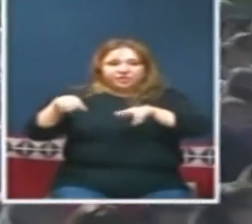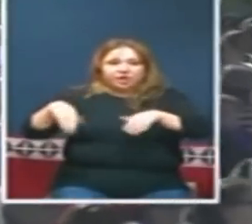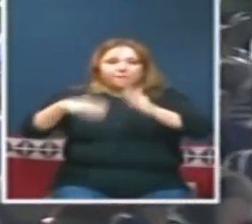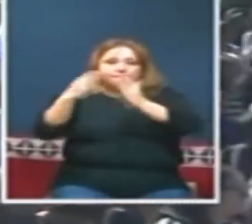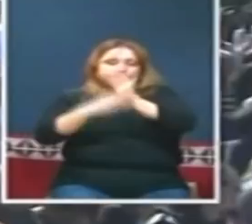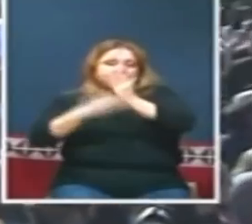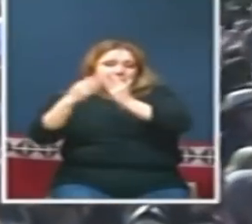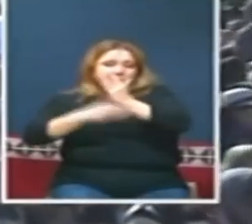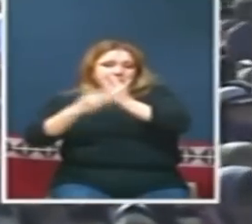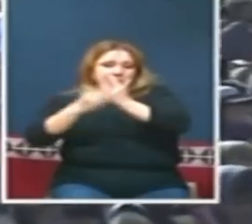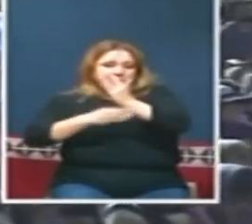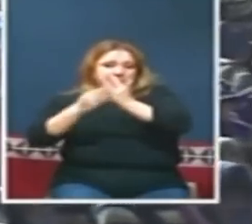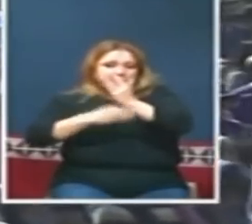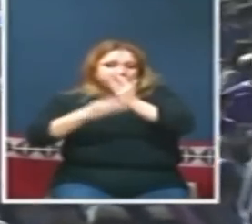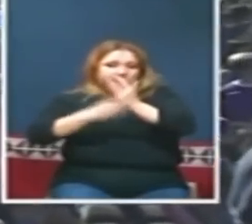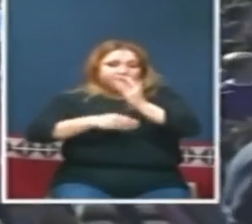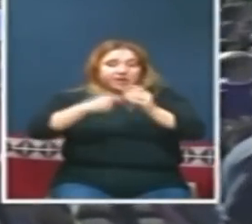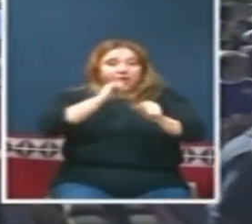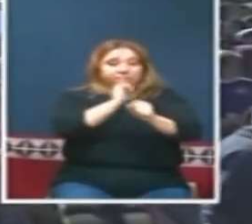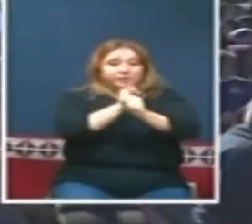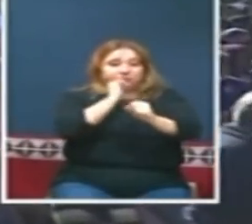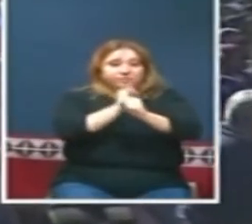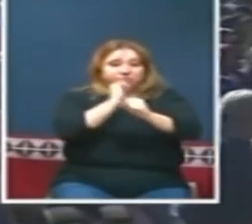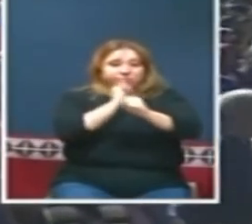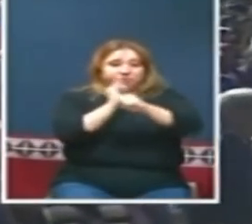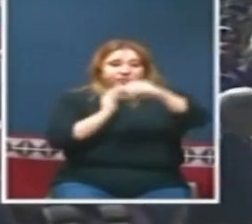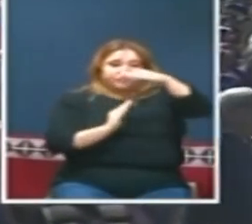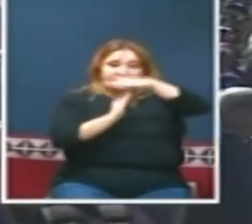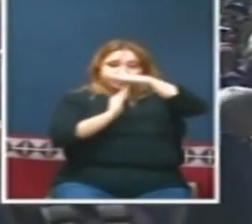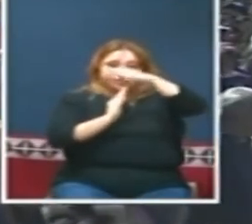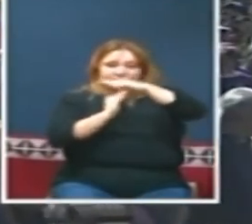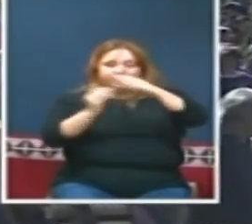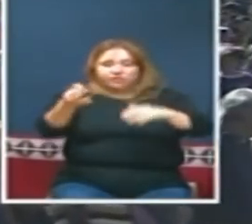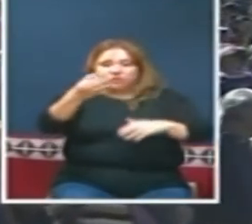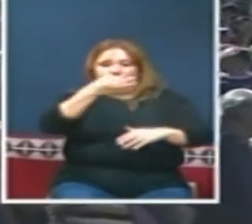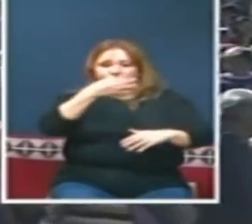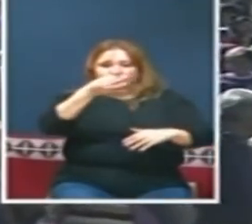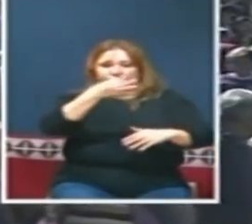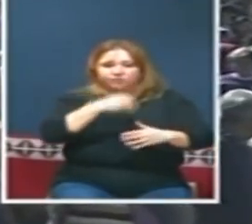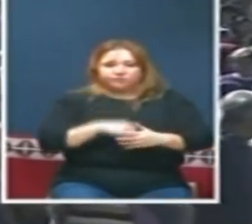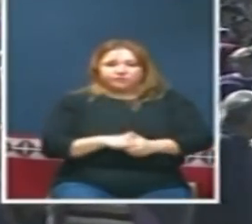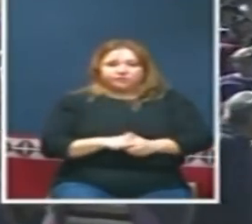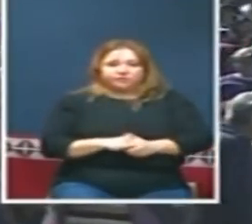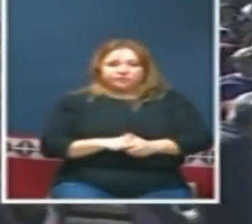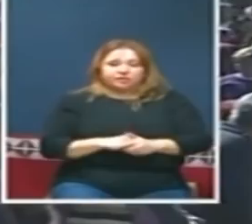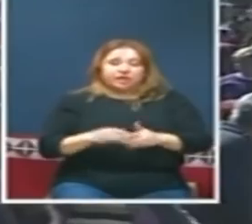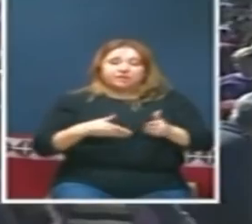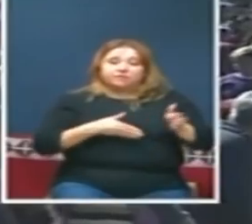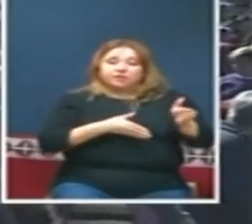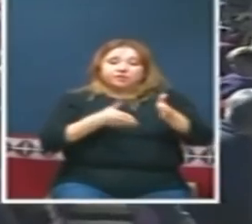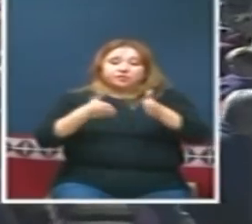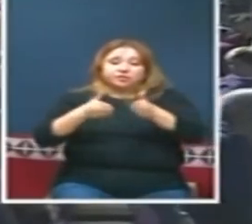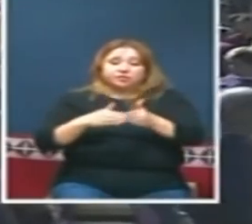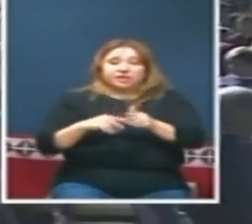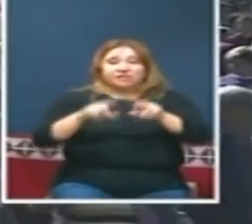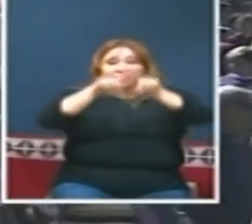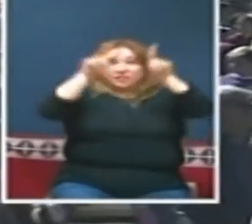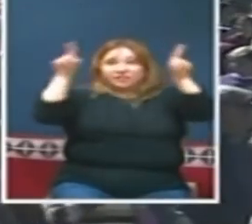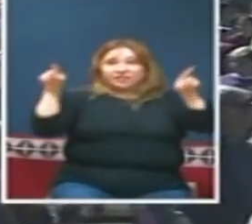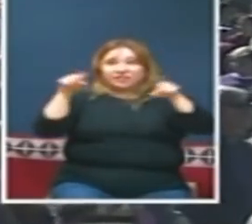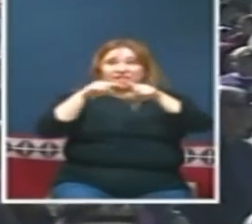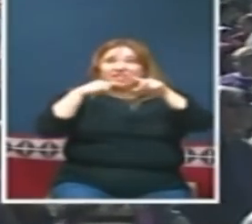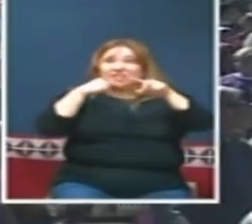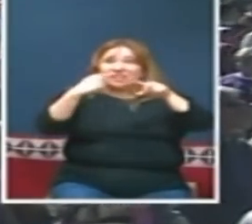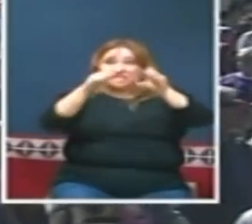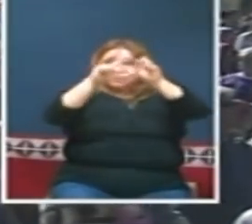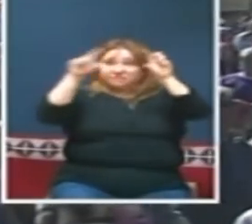junto con este canto que nos enseña Yo soy el camino, la comunión. Como supieron hacer nuestros mártires, hacia estos los beatos riojanos